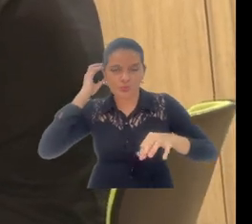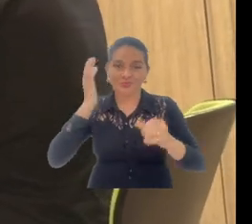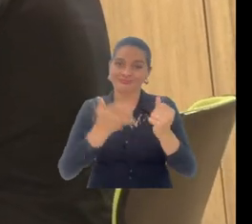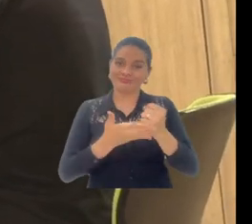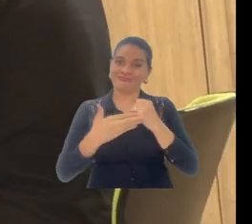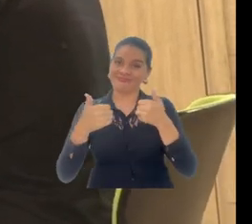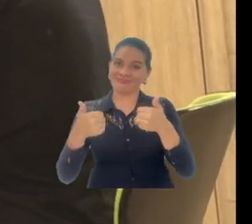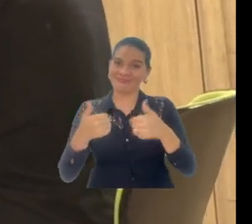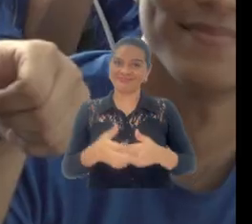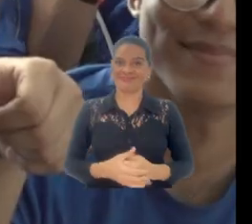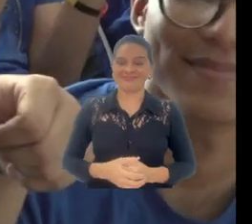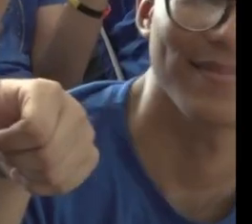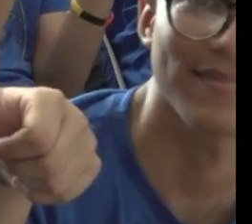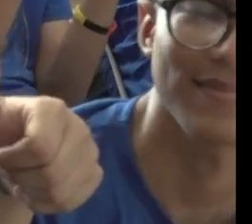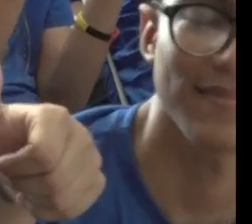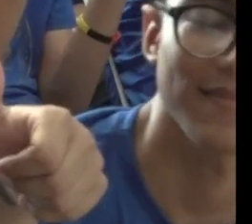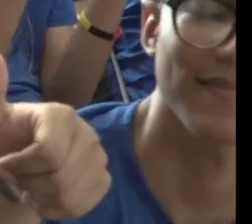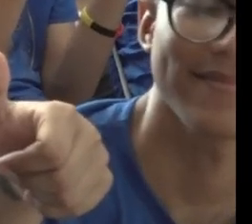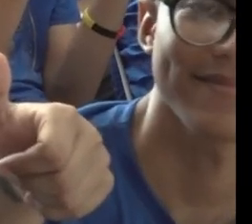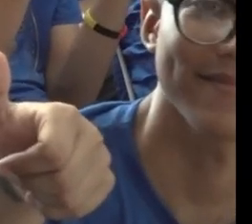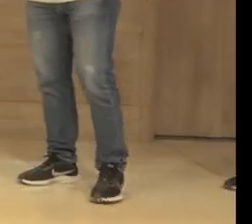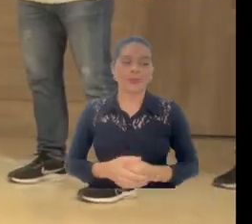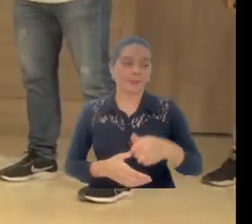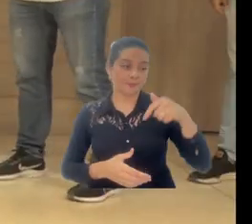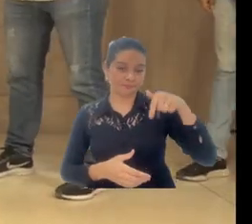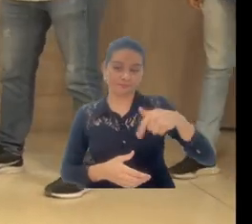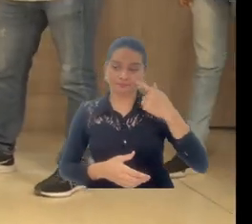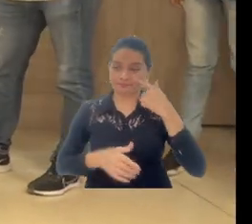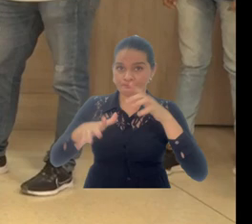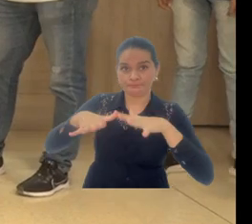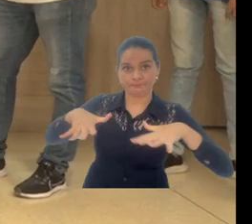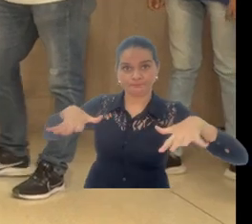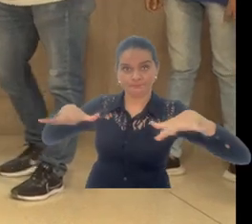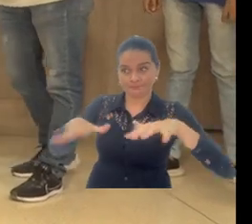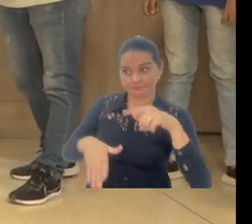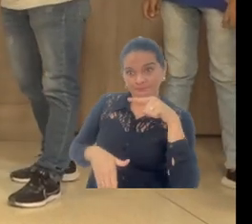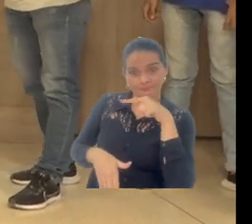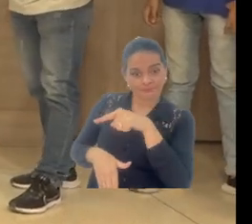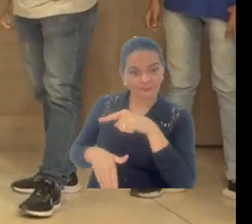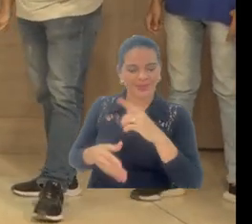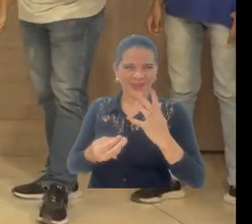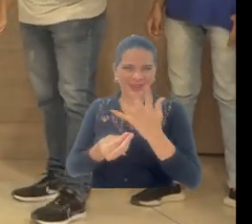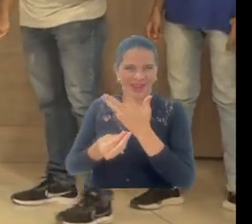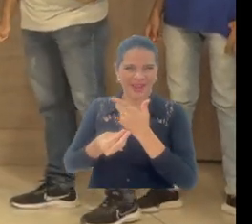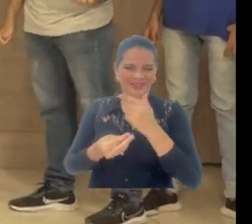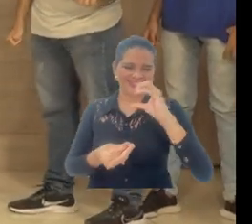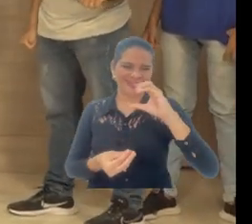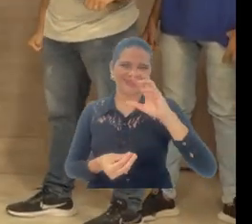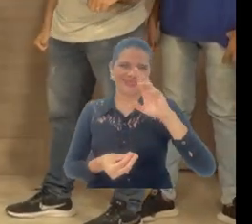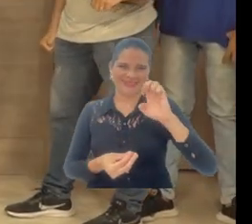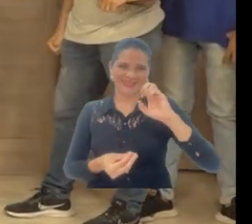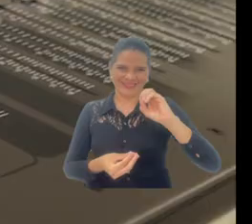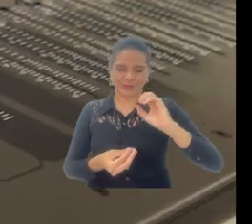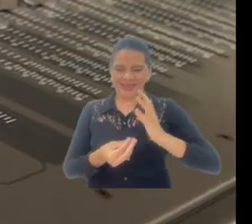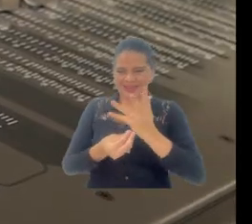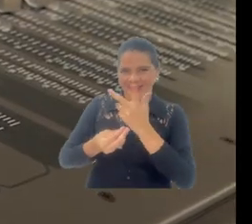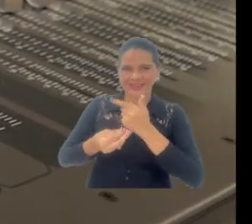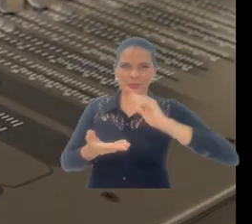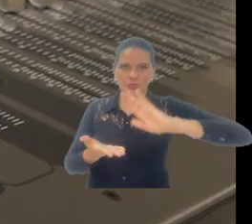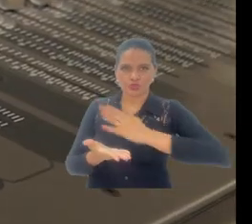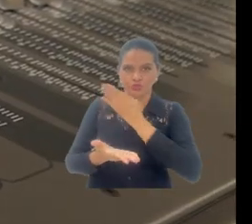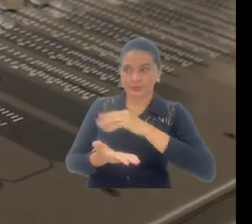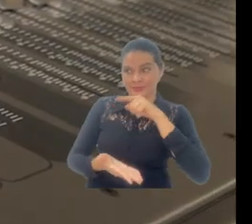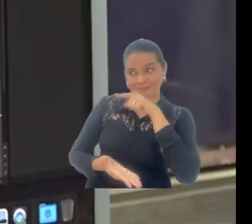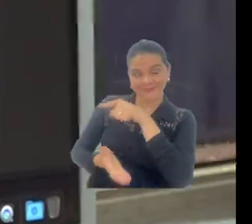esta universidad nos está brindando. El cerebro del estudio, como lo ven, es acá donde está Creo Artes Musicales de la Universidad del Magdalena.